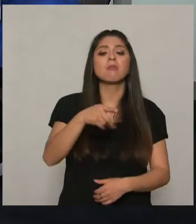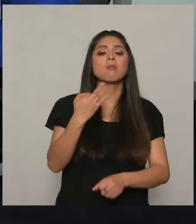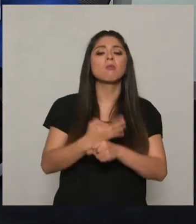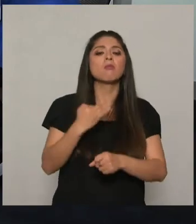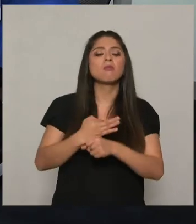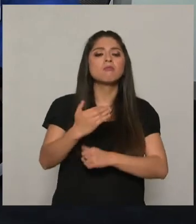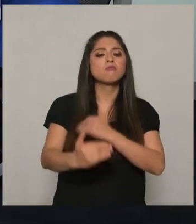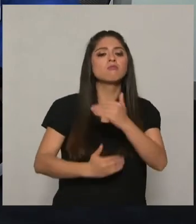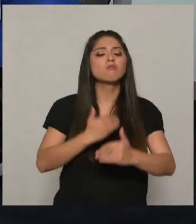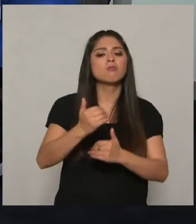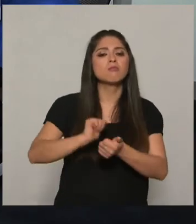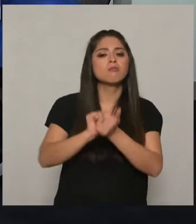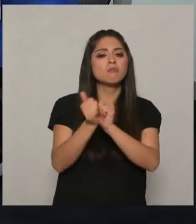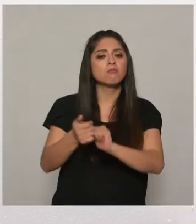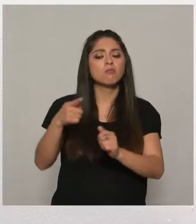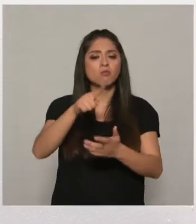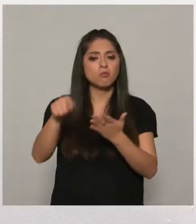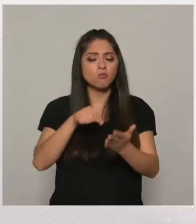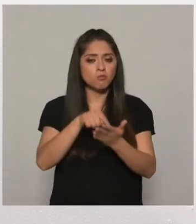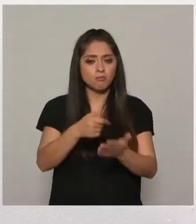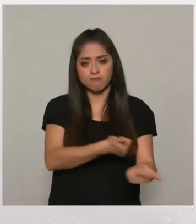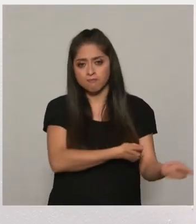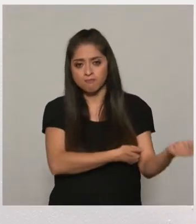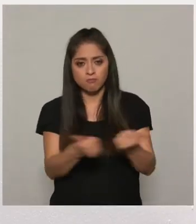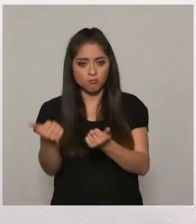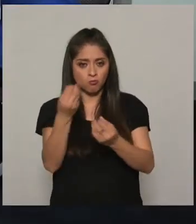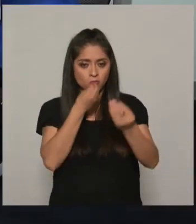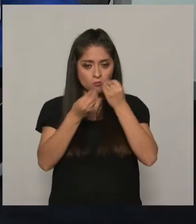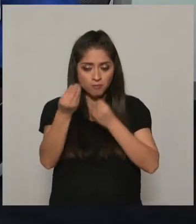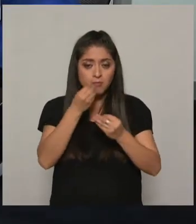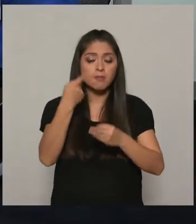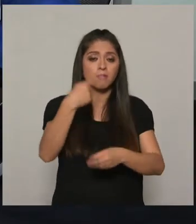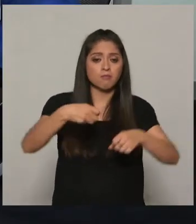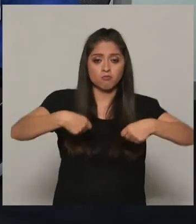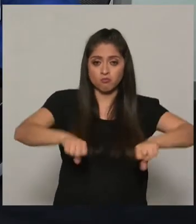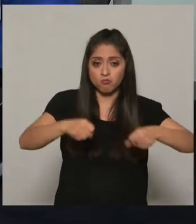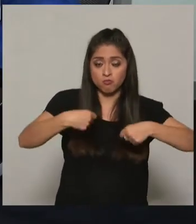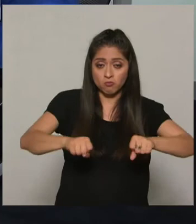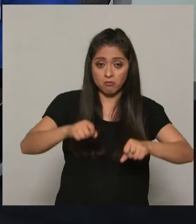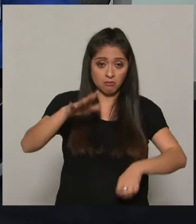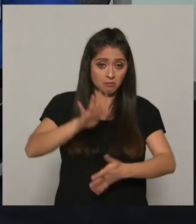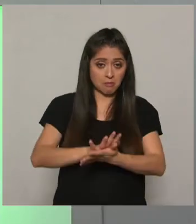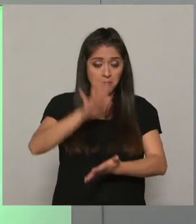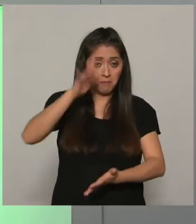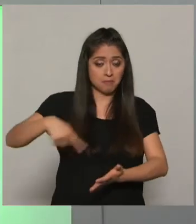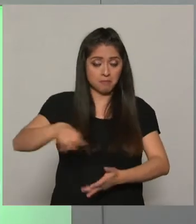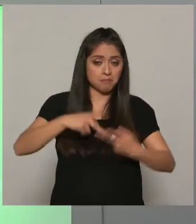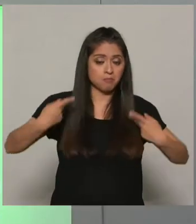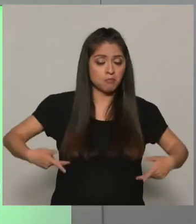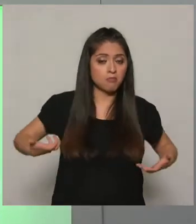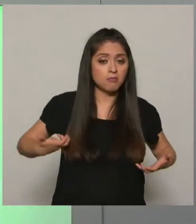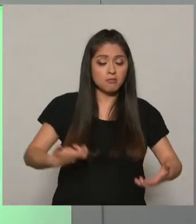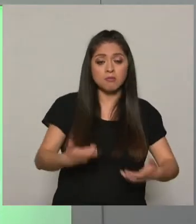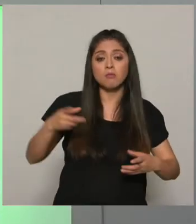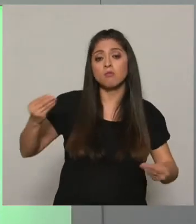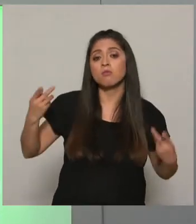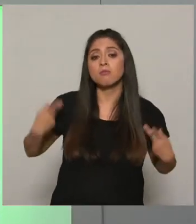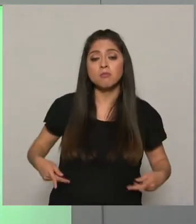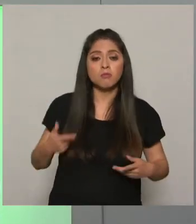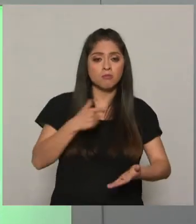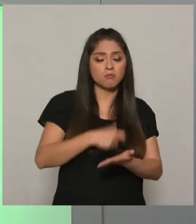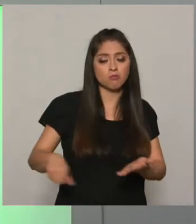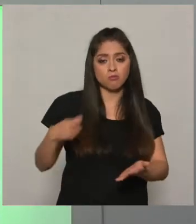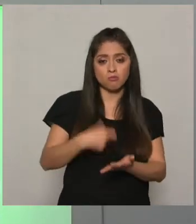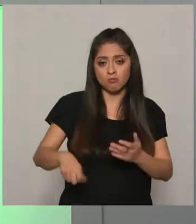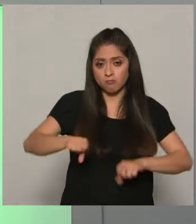existen pues servicios de comida que te llevan en motocicletas, y obviamente hay más unidades en la calle, ¿no? La gente está comprando más motocicletas